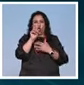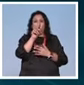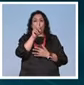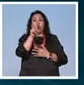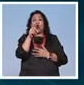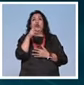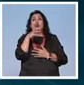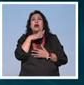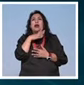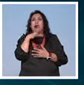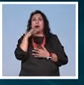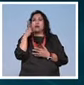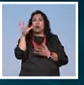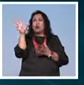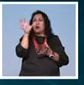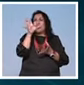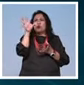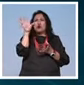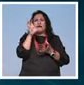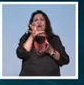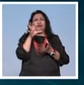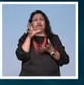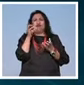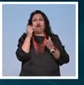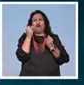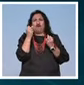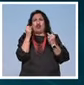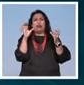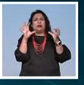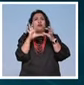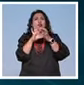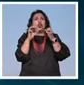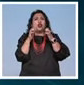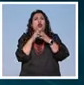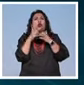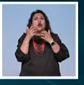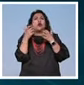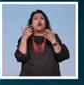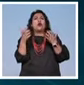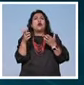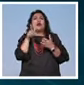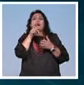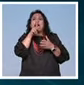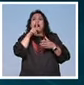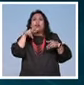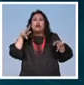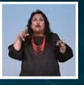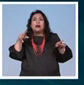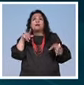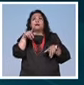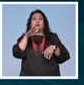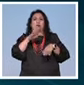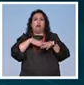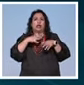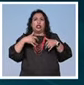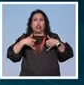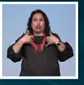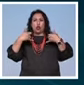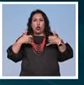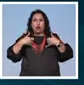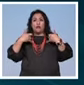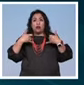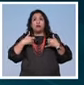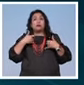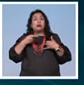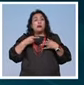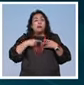las perturbaciones geomagnéticas estaban fuertemente asociadas con la vagancia de las aves. Las más jóvenes realizarían